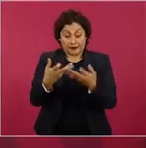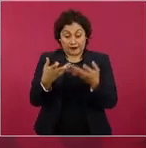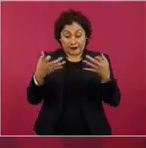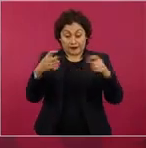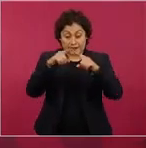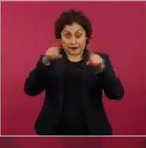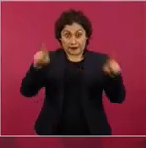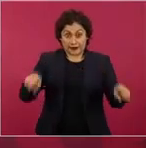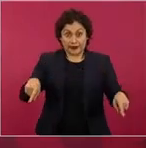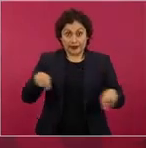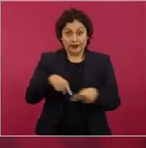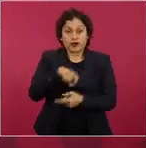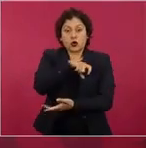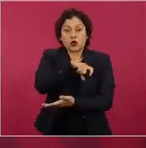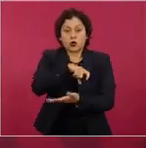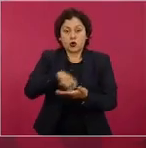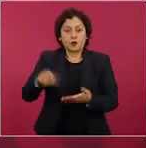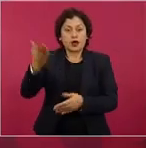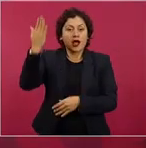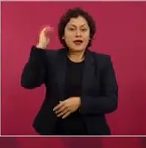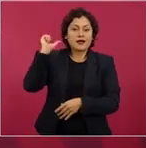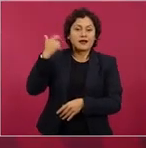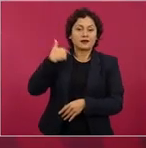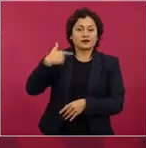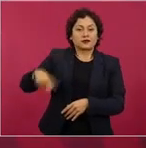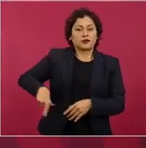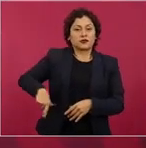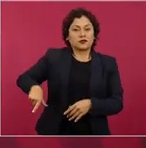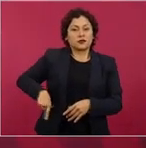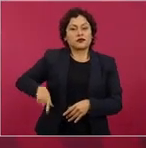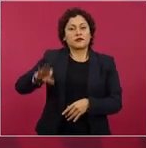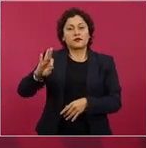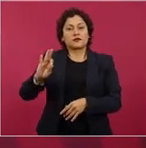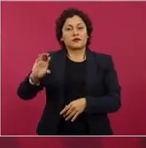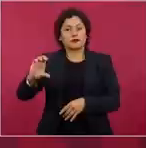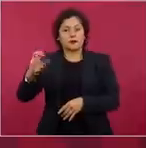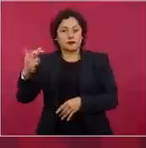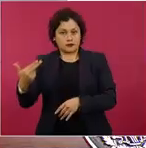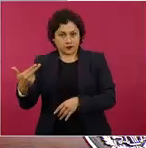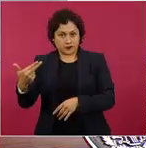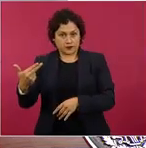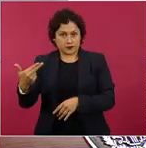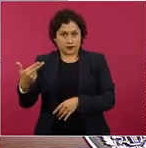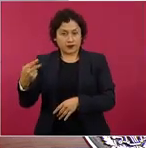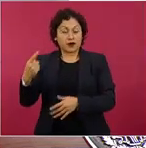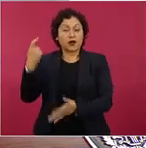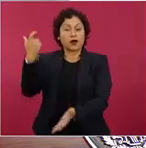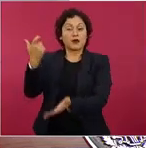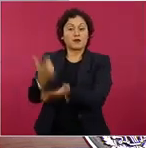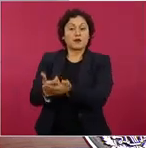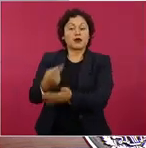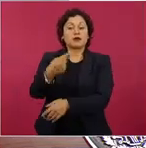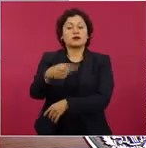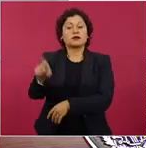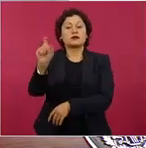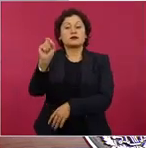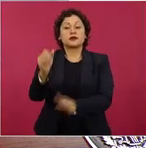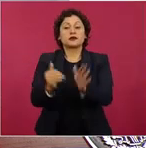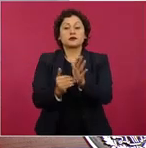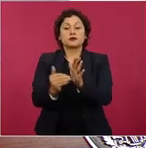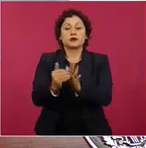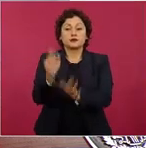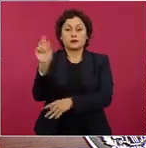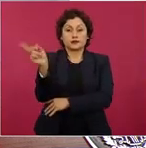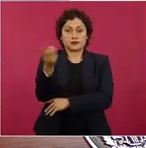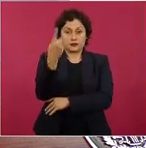que lo pagaron en 120 millones de dólares.